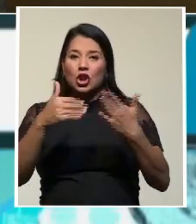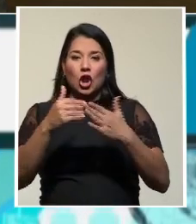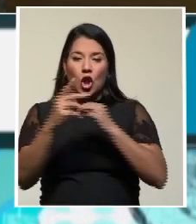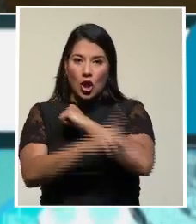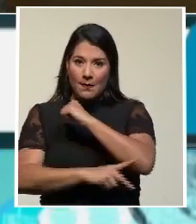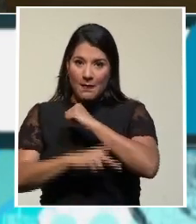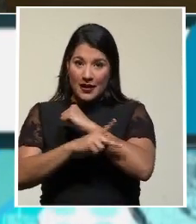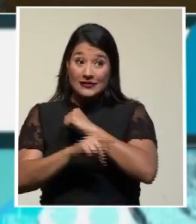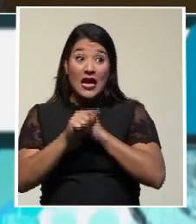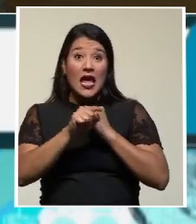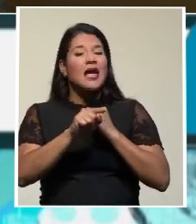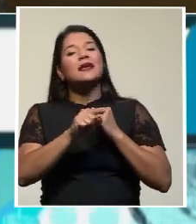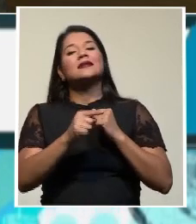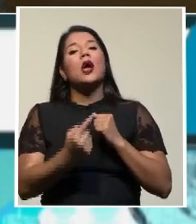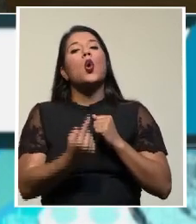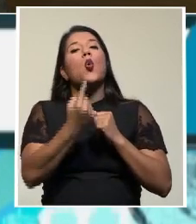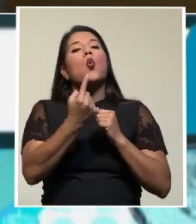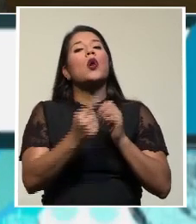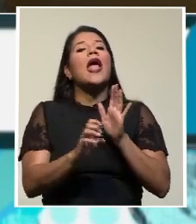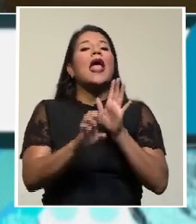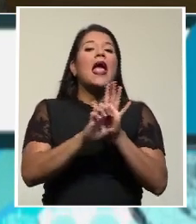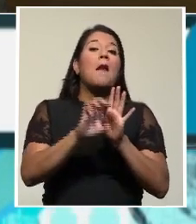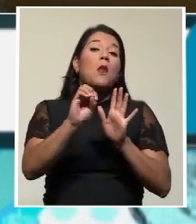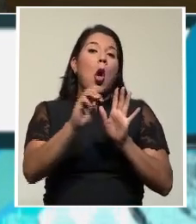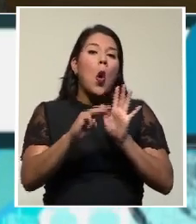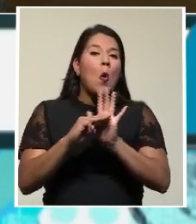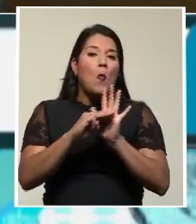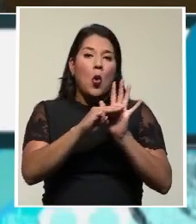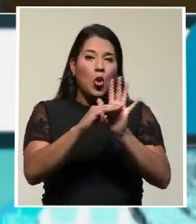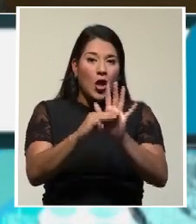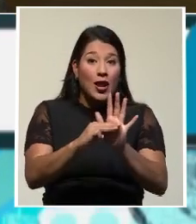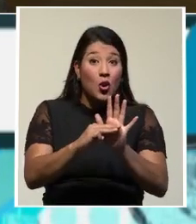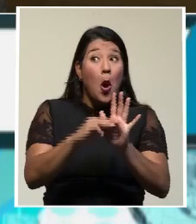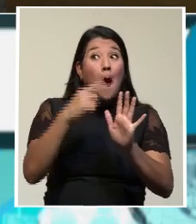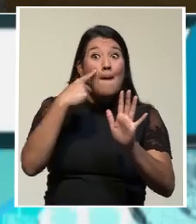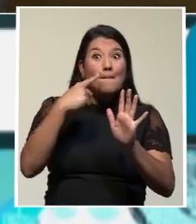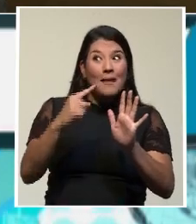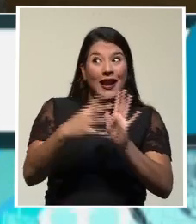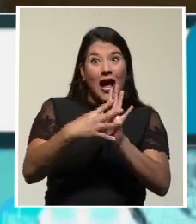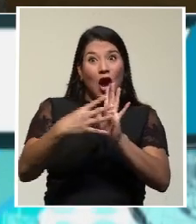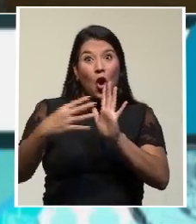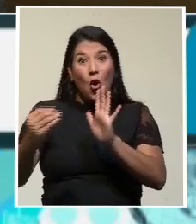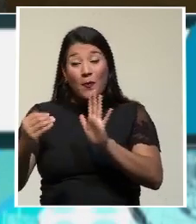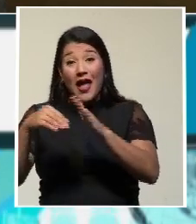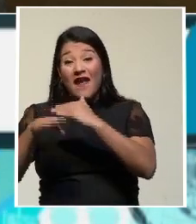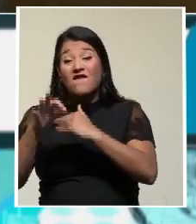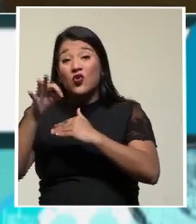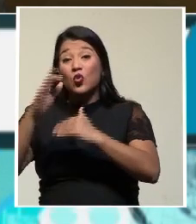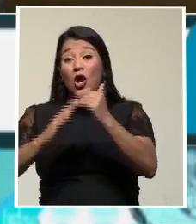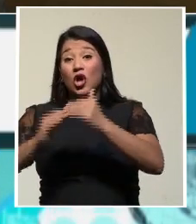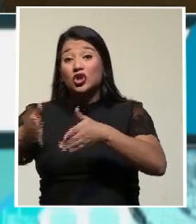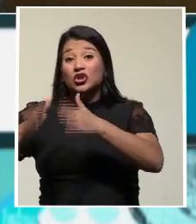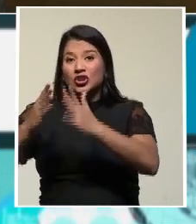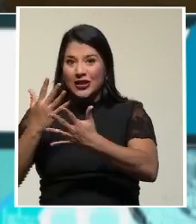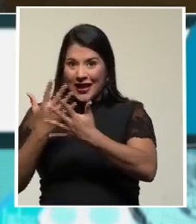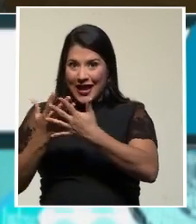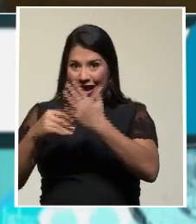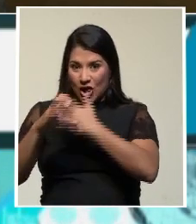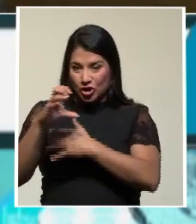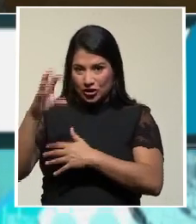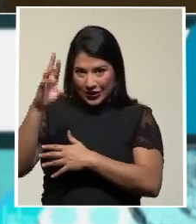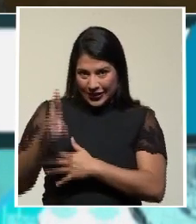sería un modelo de construcción a seguir para futuras cárceles en el país. Costa Rica Noticias realizó